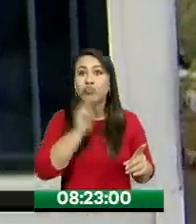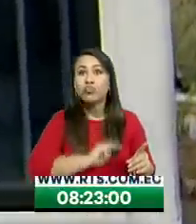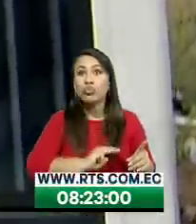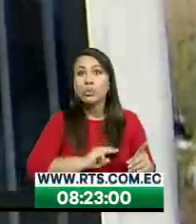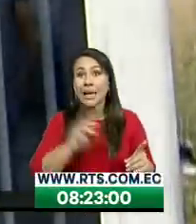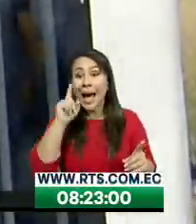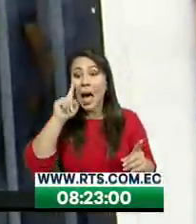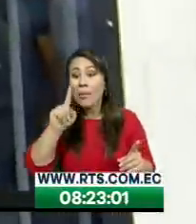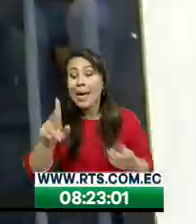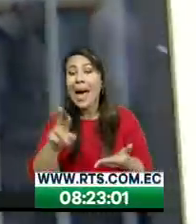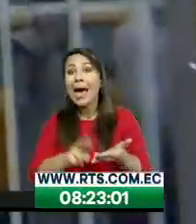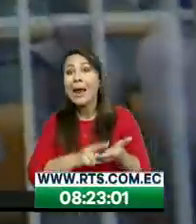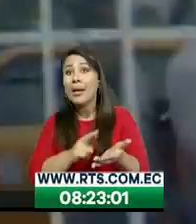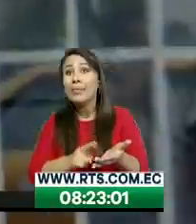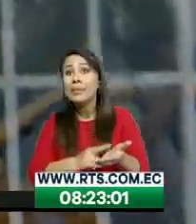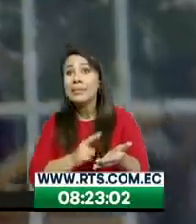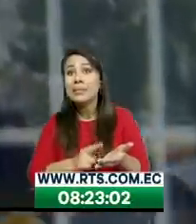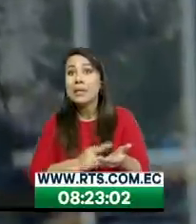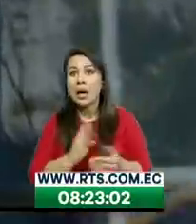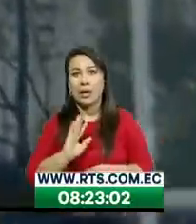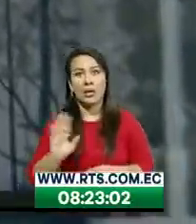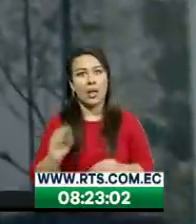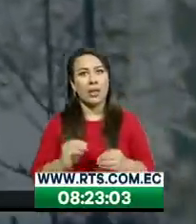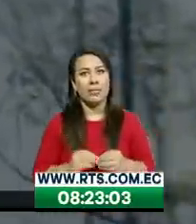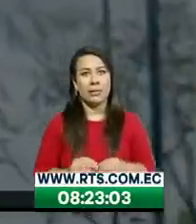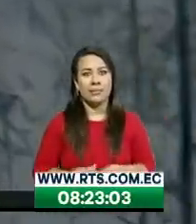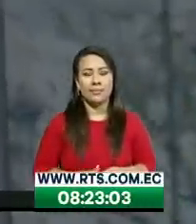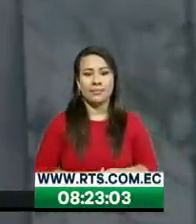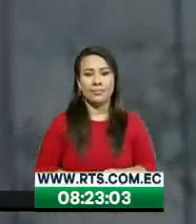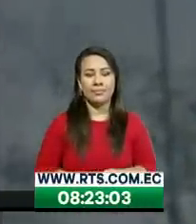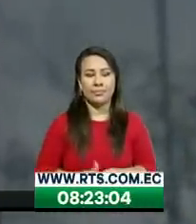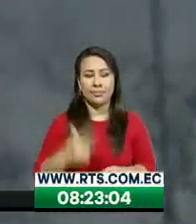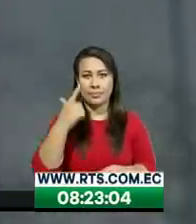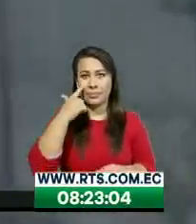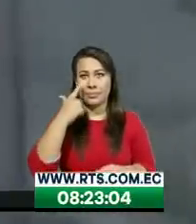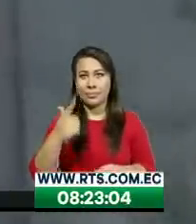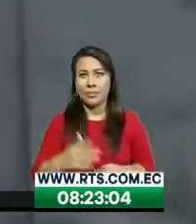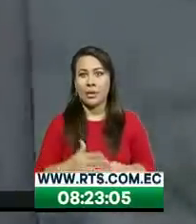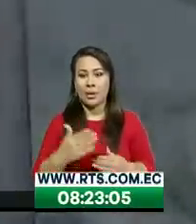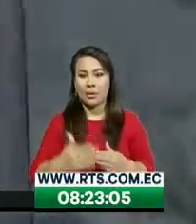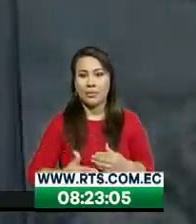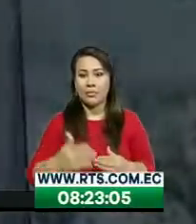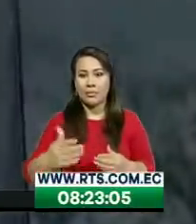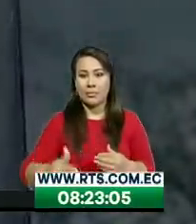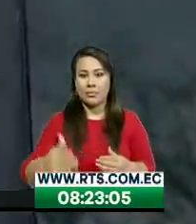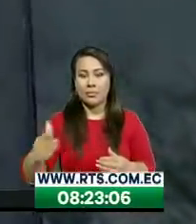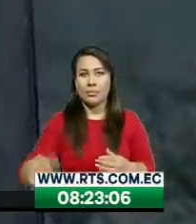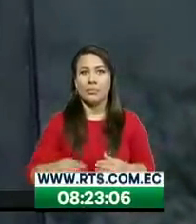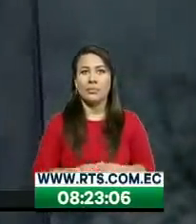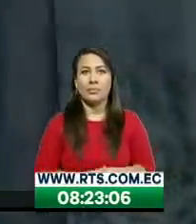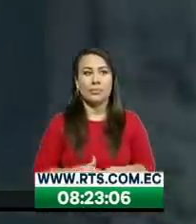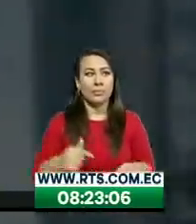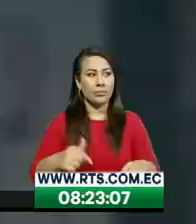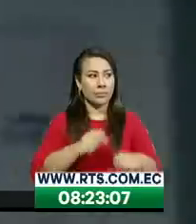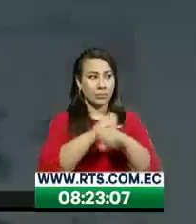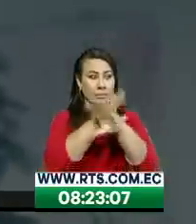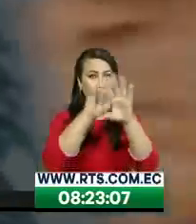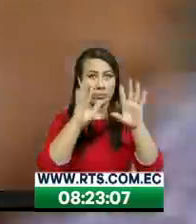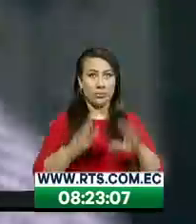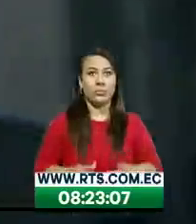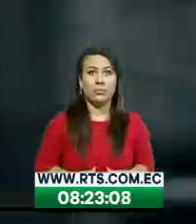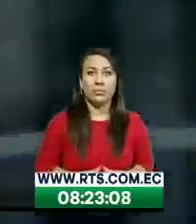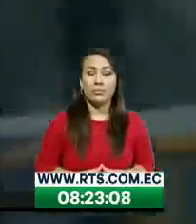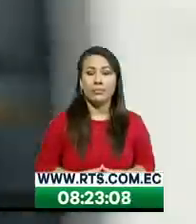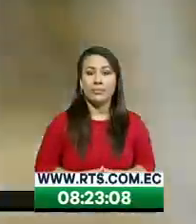Gurmendi. Imagínense, por no prestarle una tarea, si se le lleva la mochila, hasta la mata. Digo, los cuadernos y todo aquello.